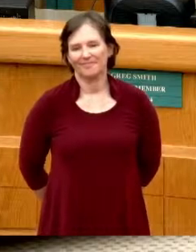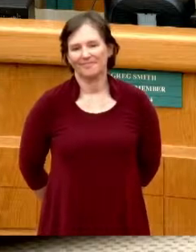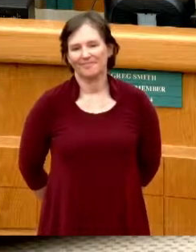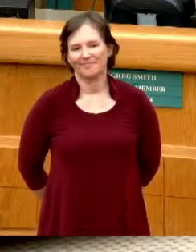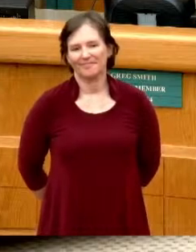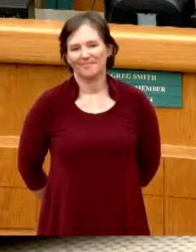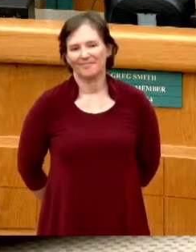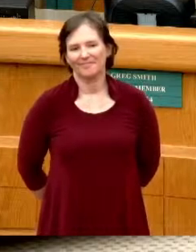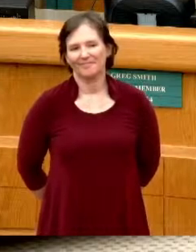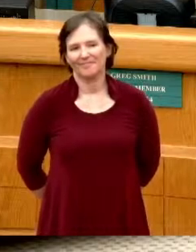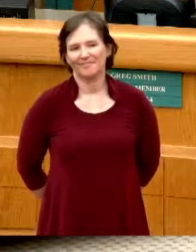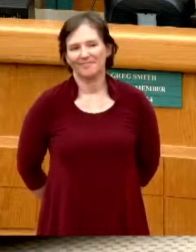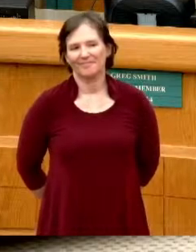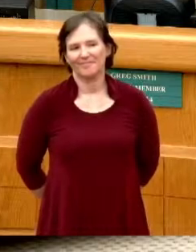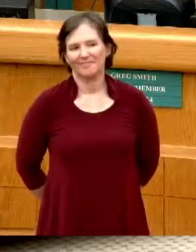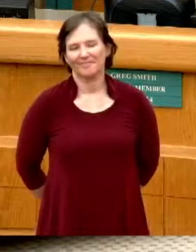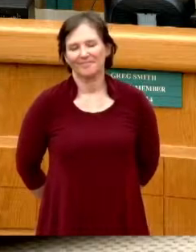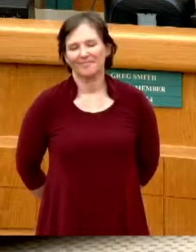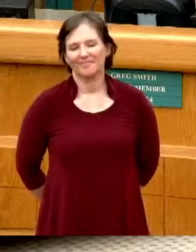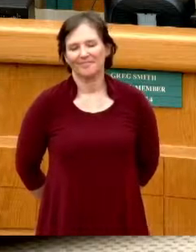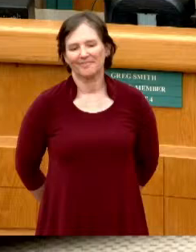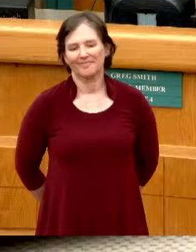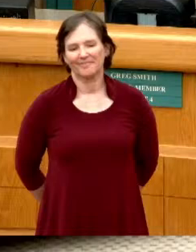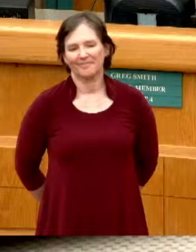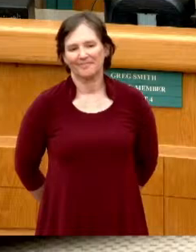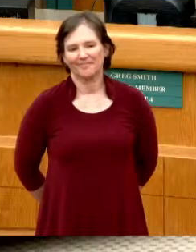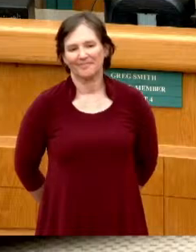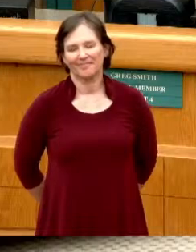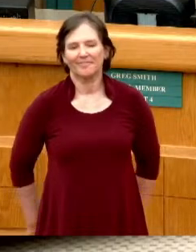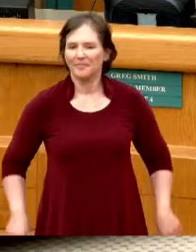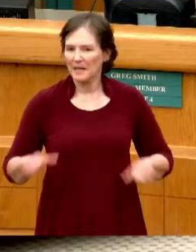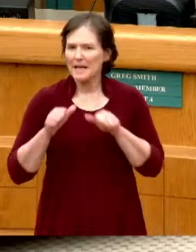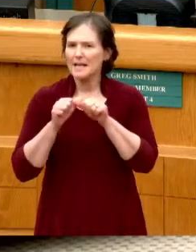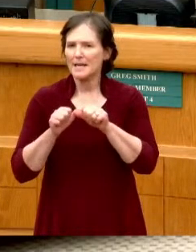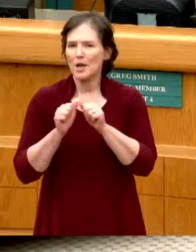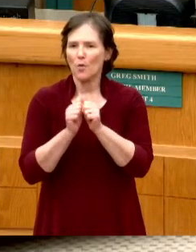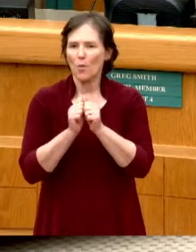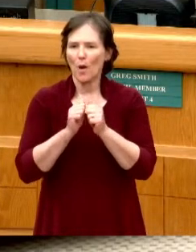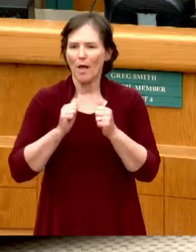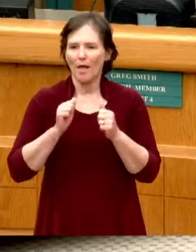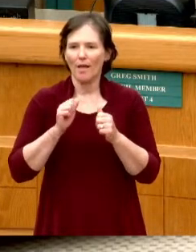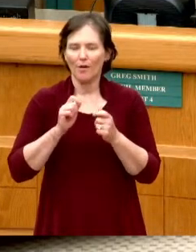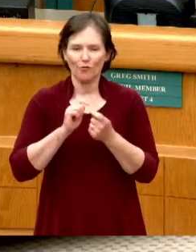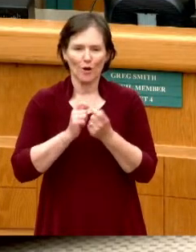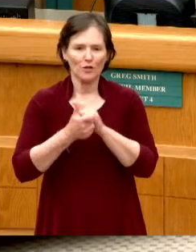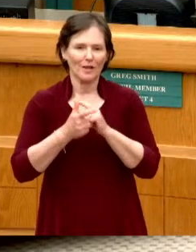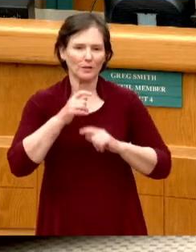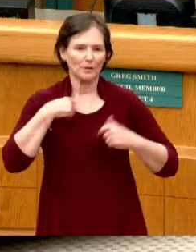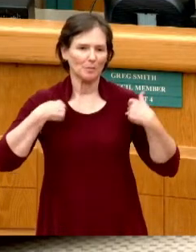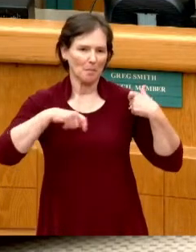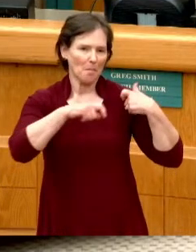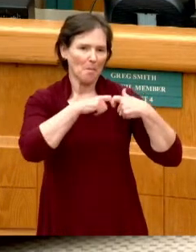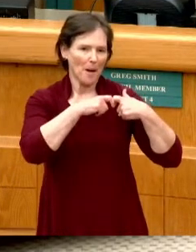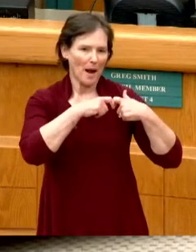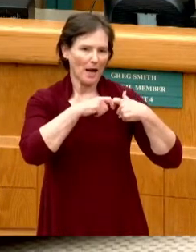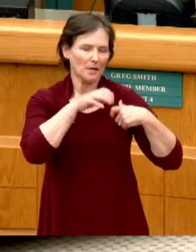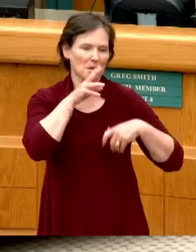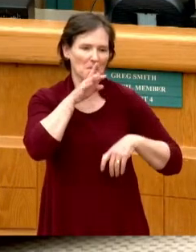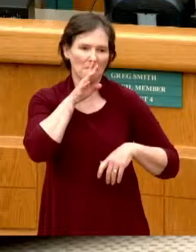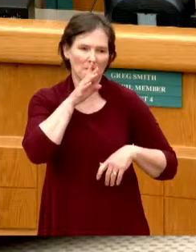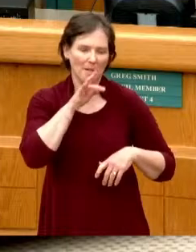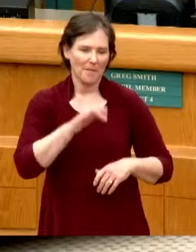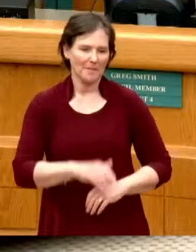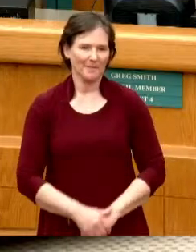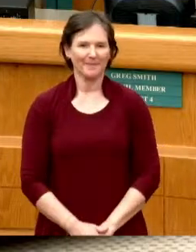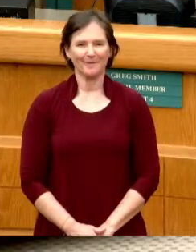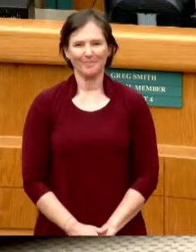para que paramédicos del Departamento de Bomberos administren la vacuna a los residentes del condado que se encuentran confinados a sus residencias. Si usted es un proveedor